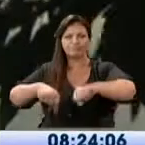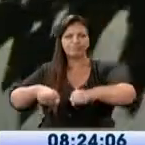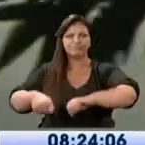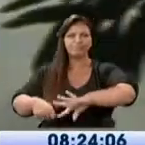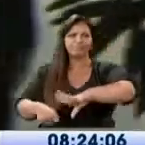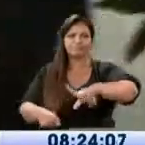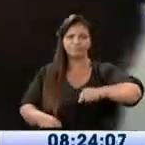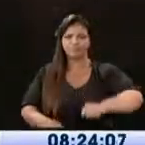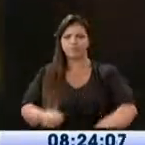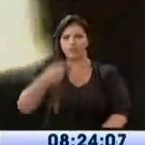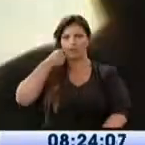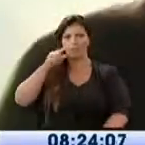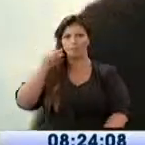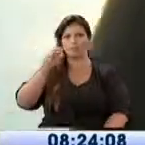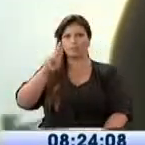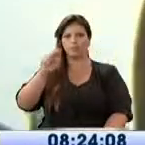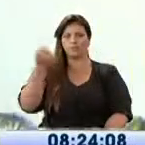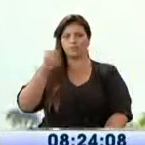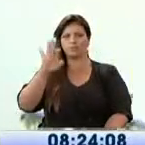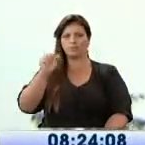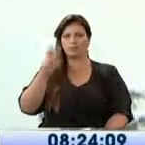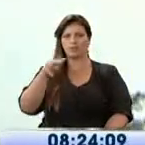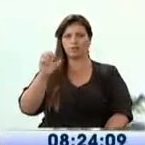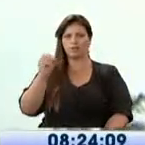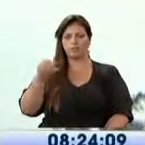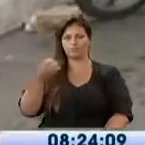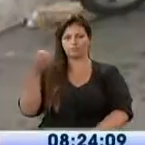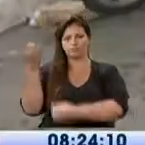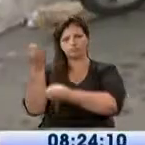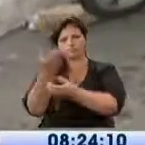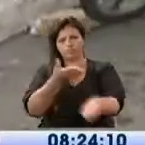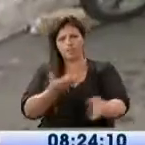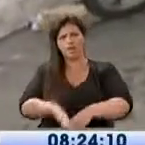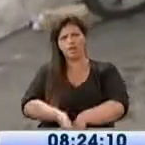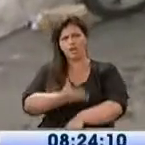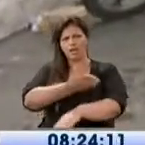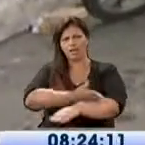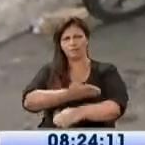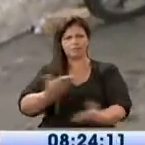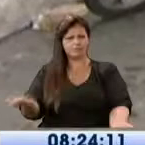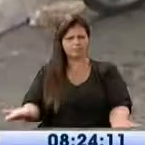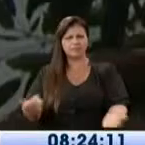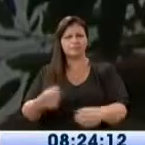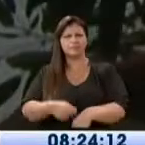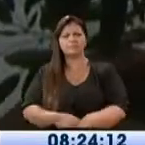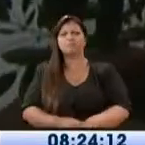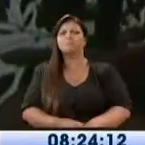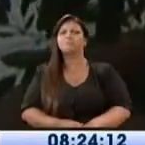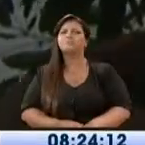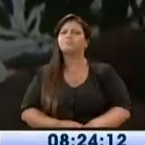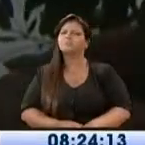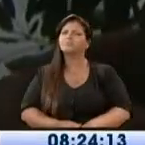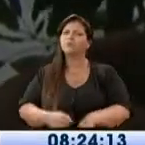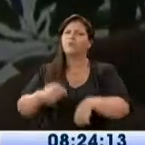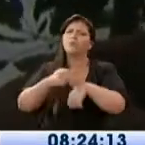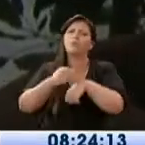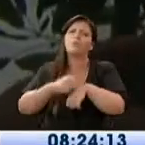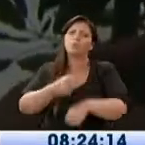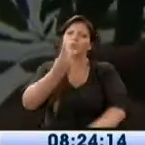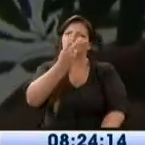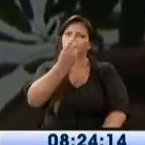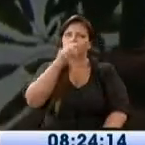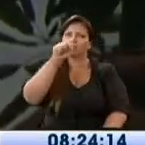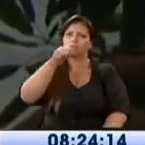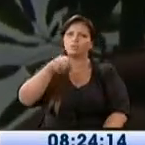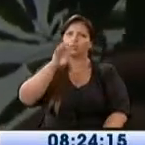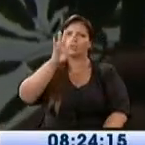a plena luz del día y el parqueadero era al interior de la Universidad Estatal. Cuarto para la una, voy entrando a la